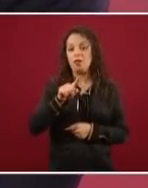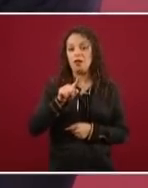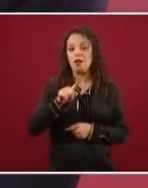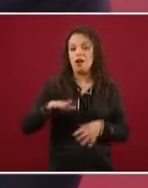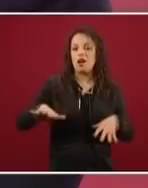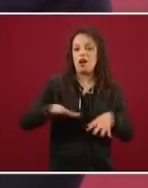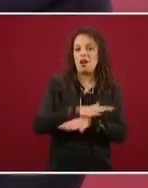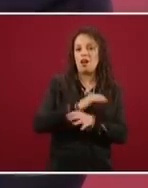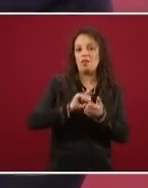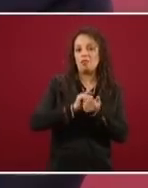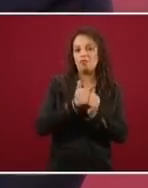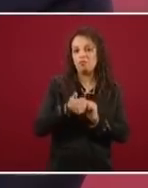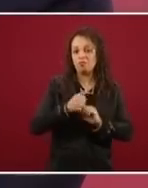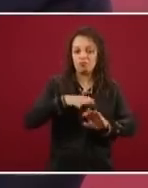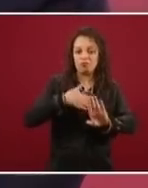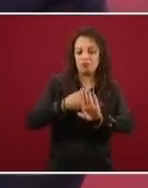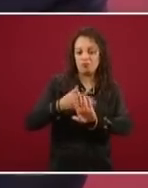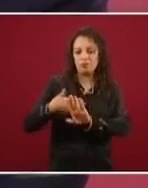para